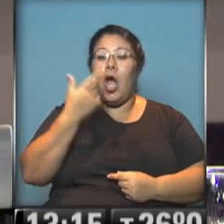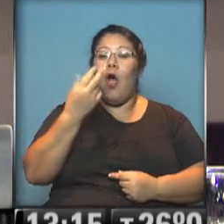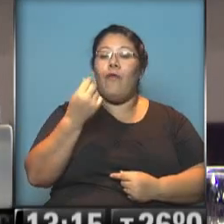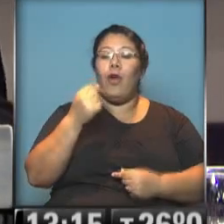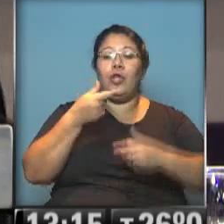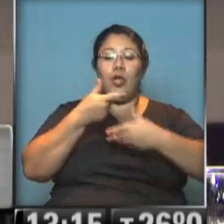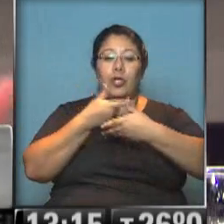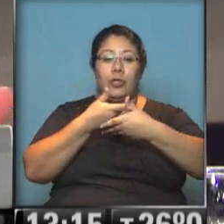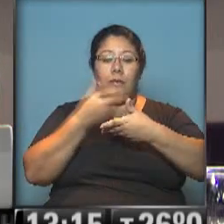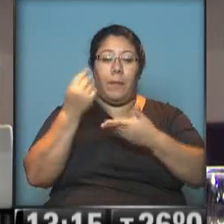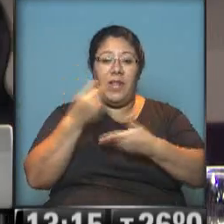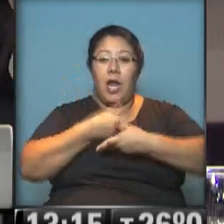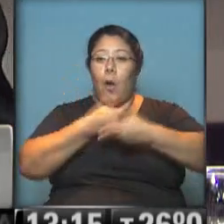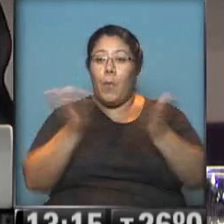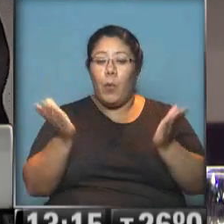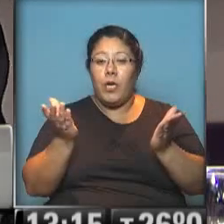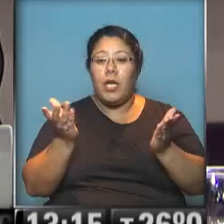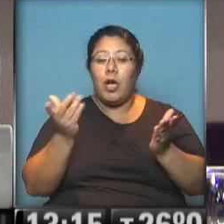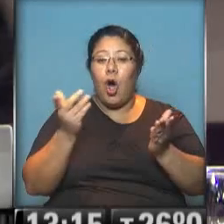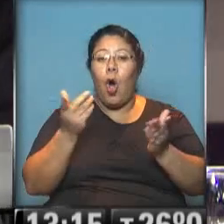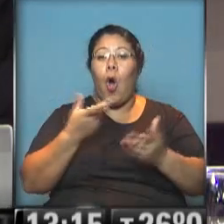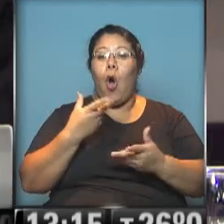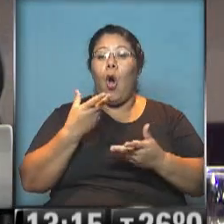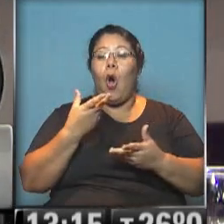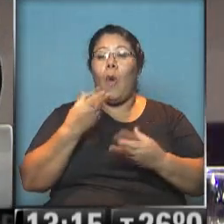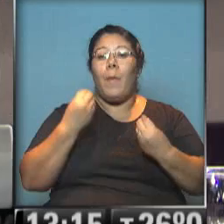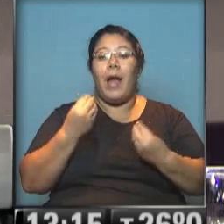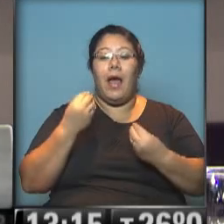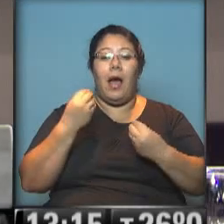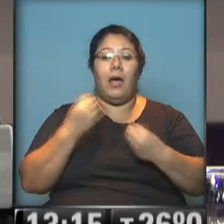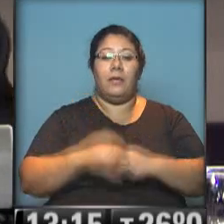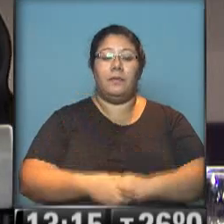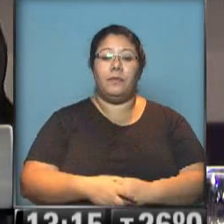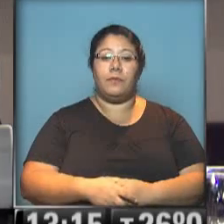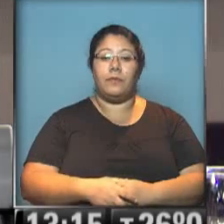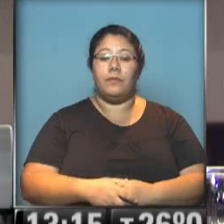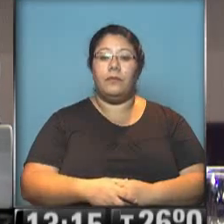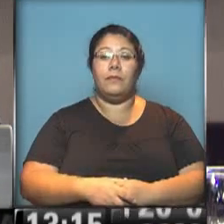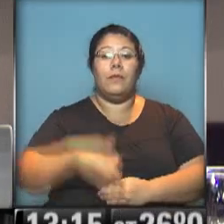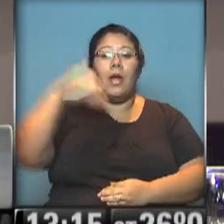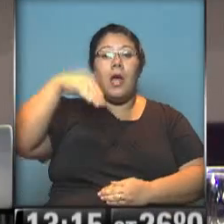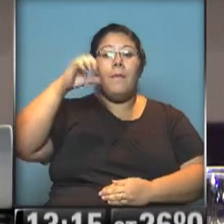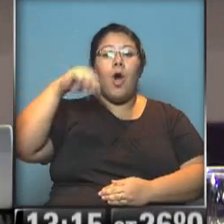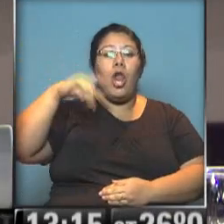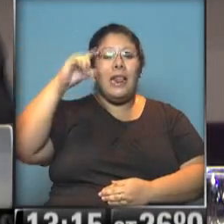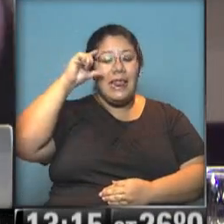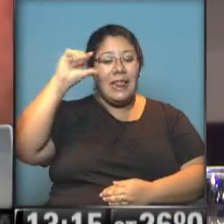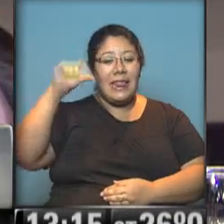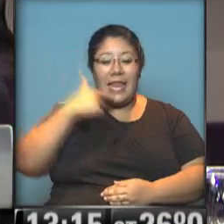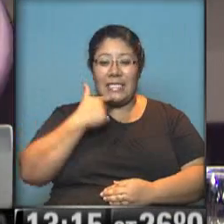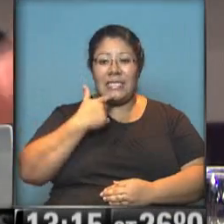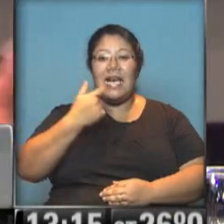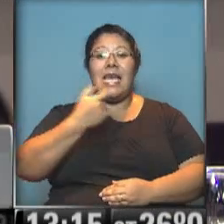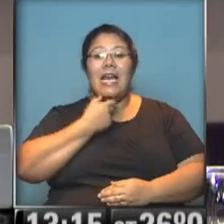cuando lo que se hizo fue entregar simplemente material este interés de moldes en que no haya más información en que no se pueda brindar